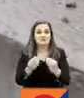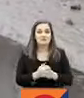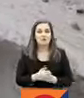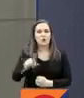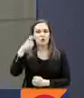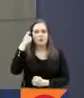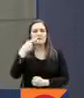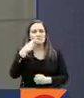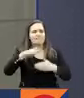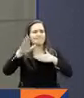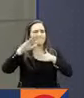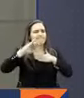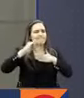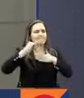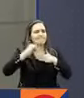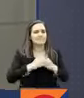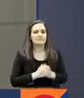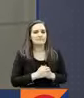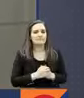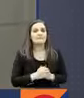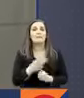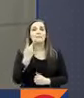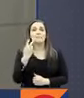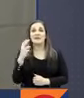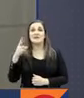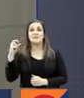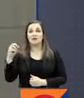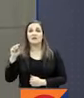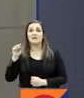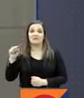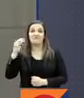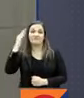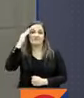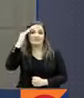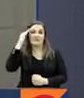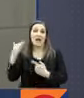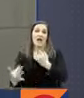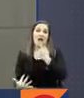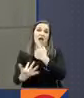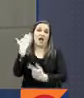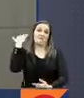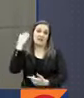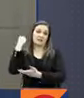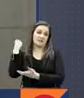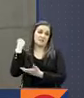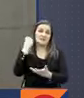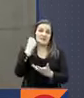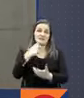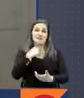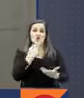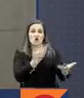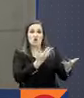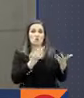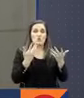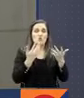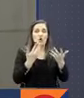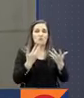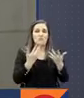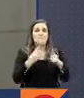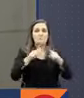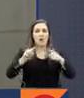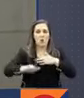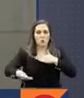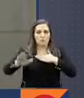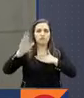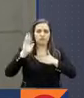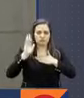los atrasos. Todo el año 2020 paralizados en este proceso de reconstrucción. Sin embargo, nos comprometimos